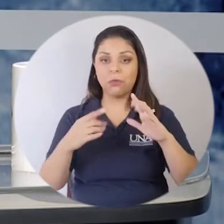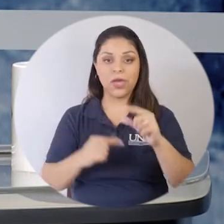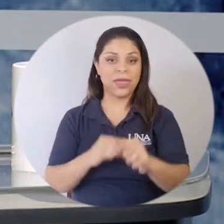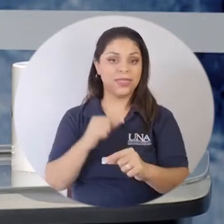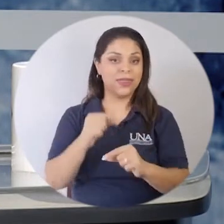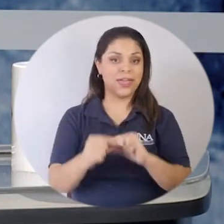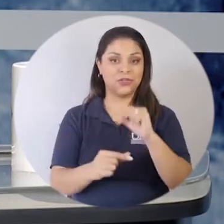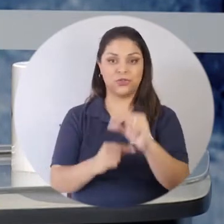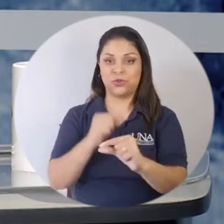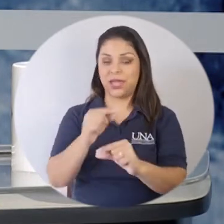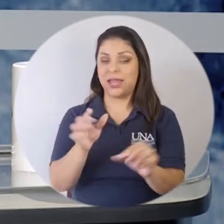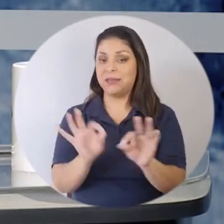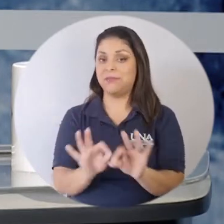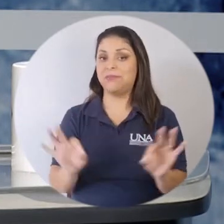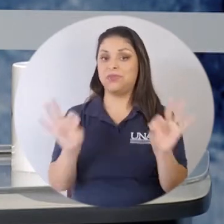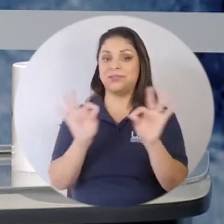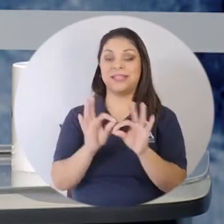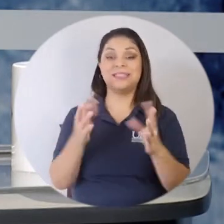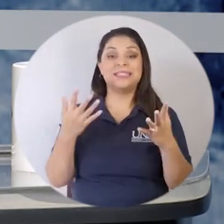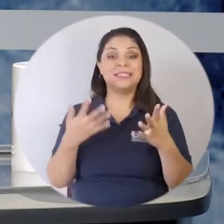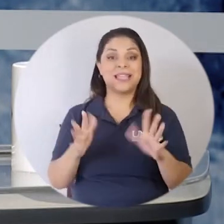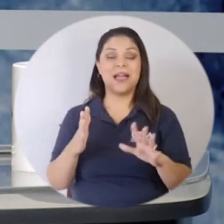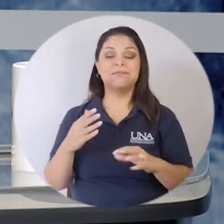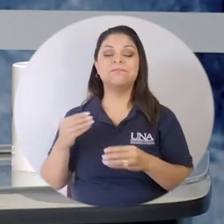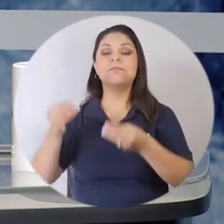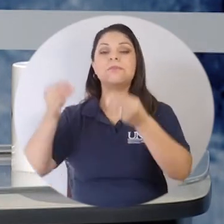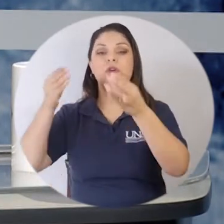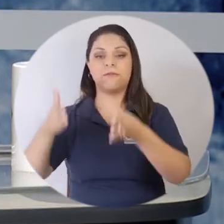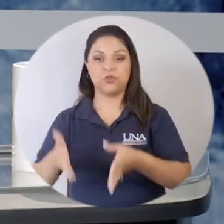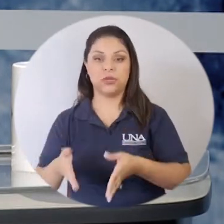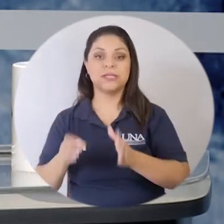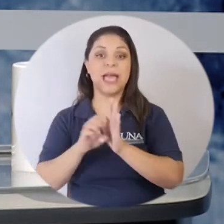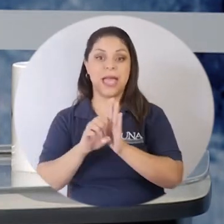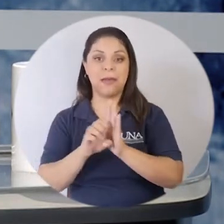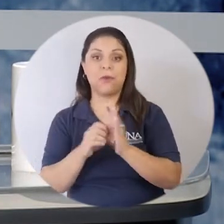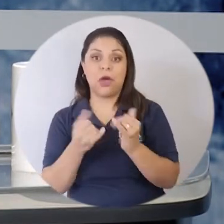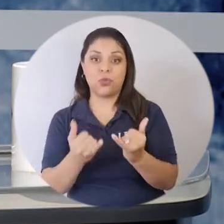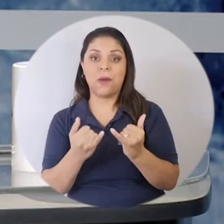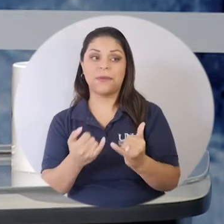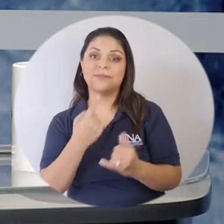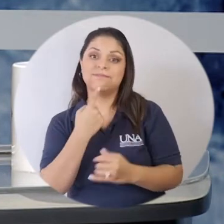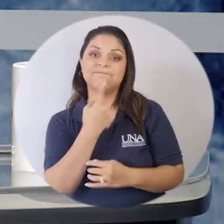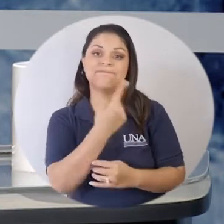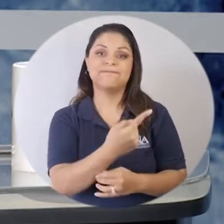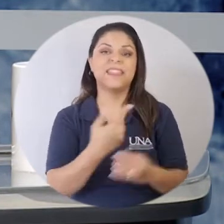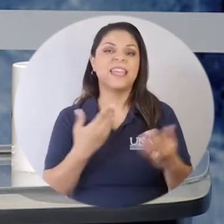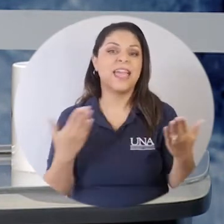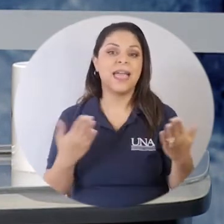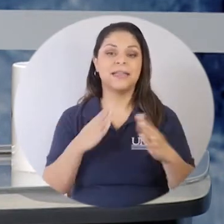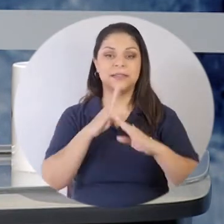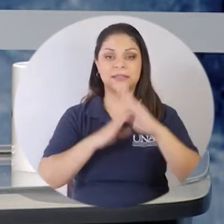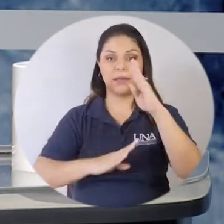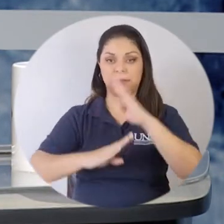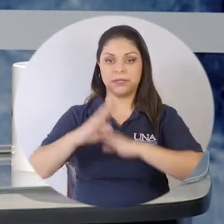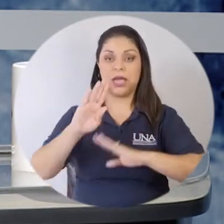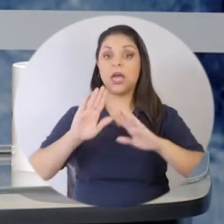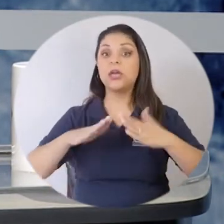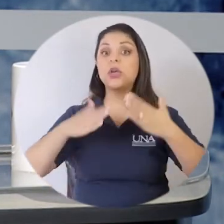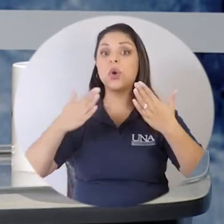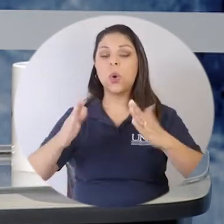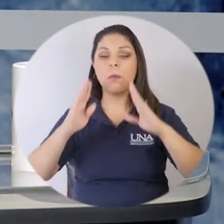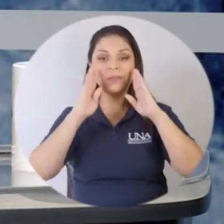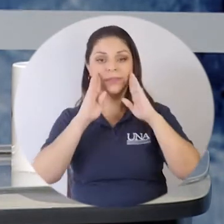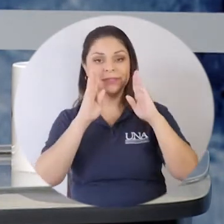generacional importante. Ya nuestros docentes, por ejemplo, actualmente les tenemos que decir qué es la discapacidad y cómo abordar,